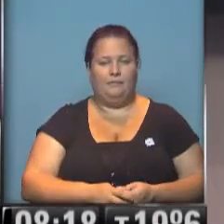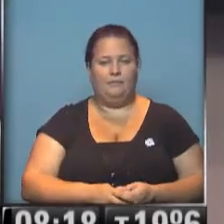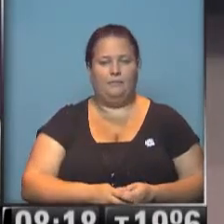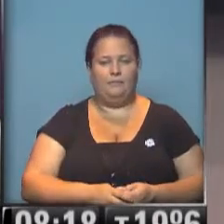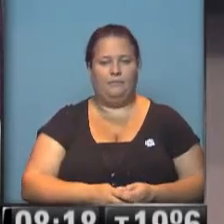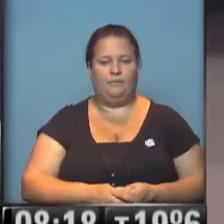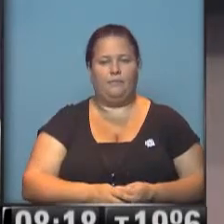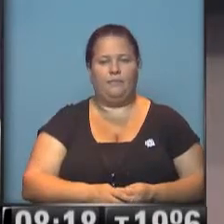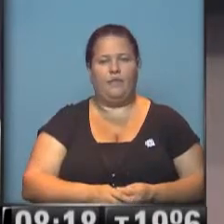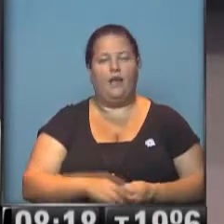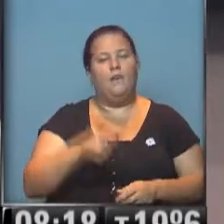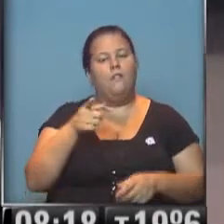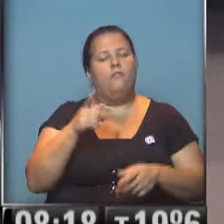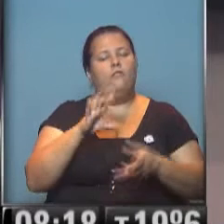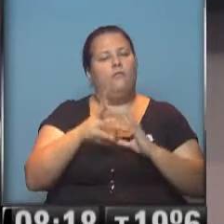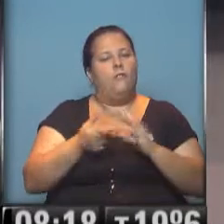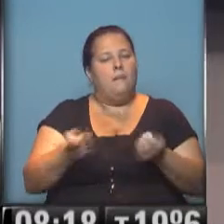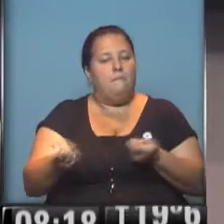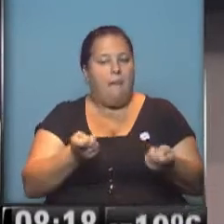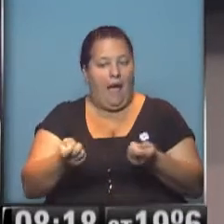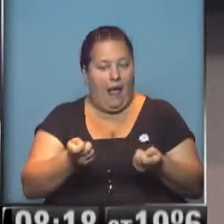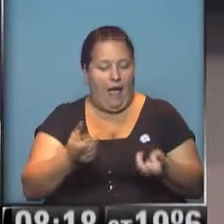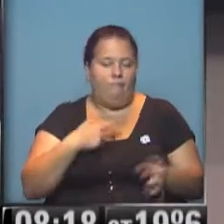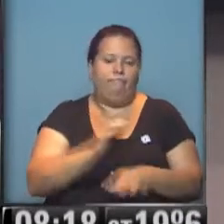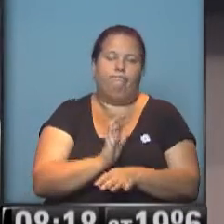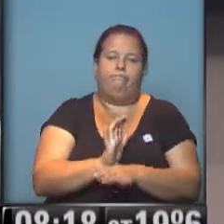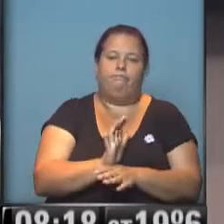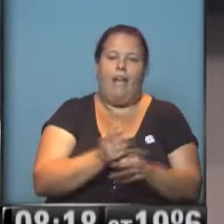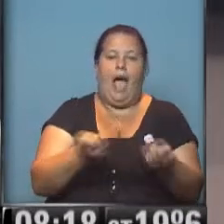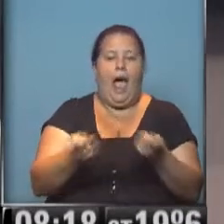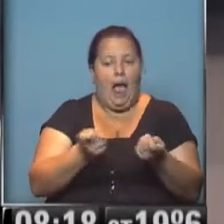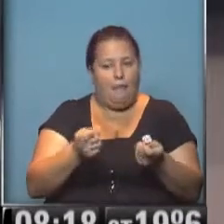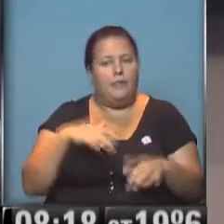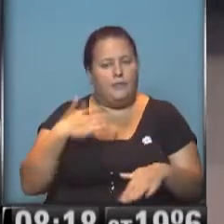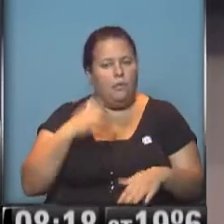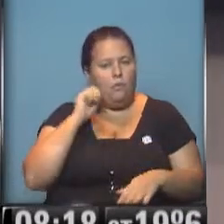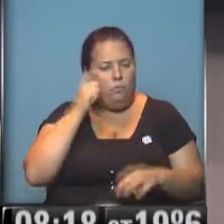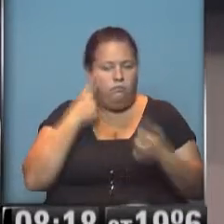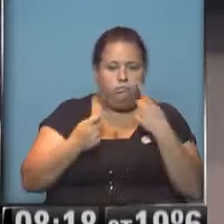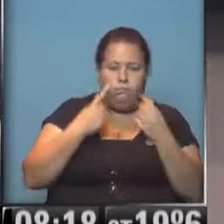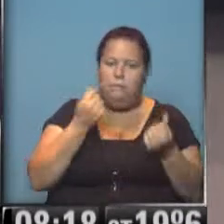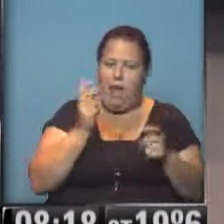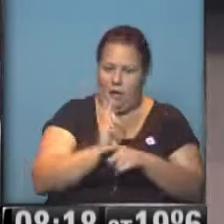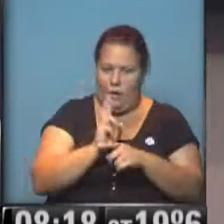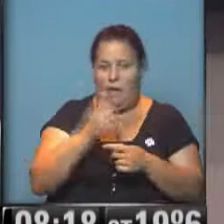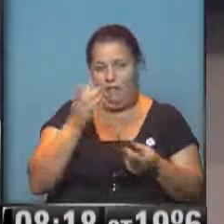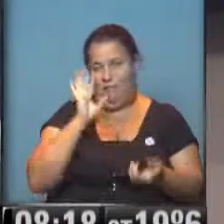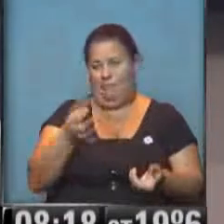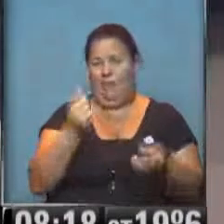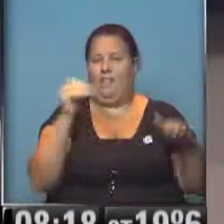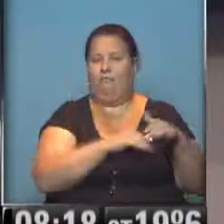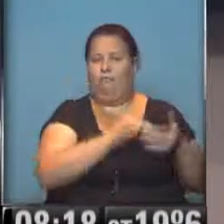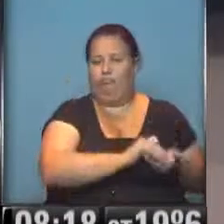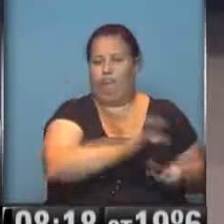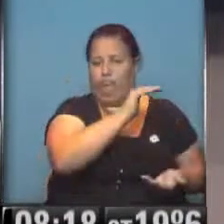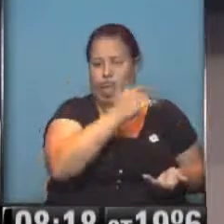es una acción un manejo yo diría una administración sumamente prudente de los recursos los dos están en las reservas